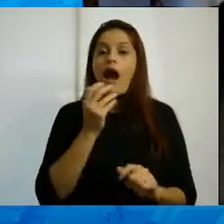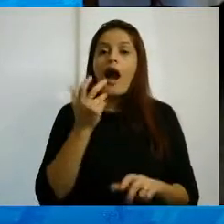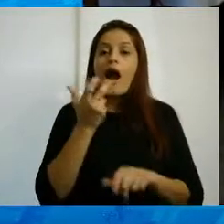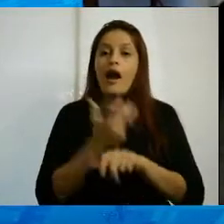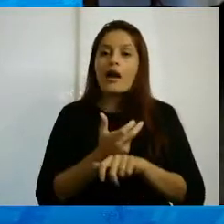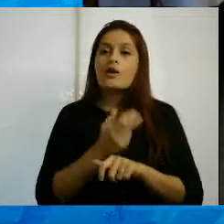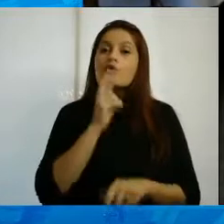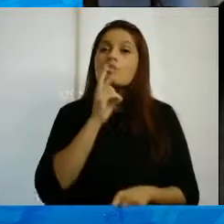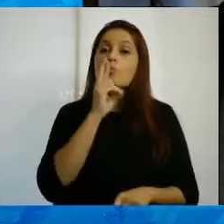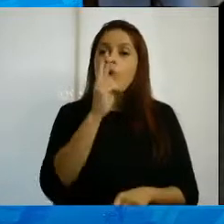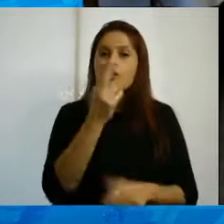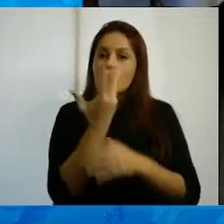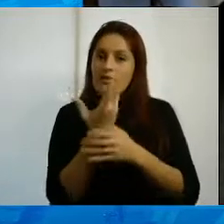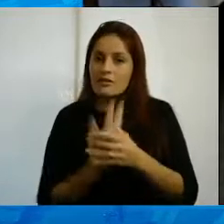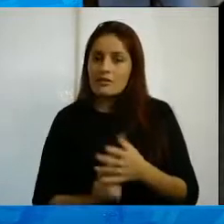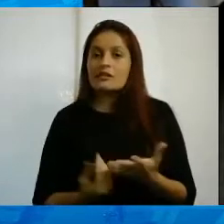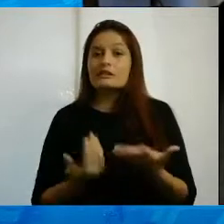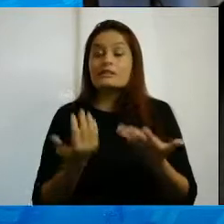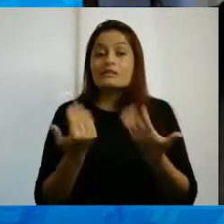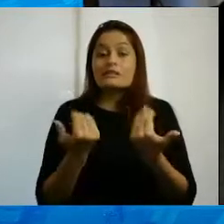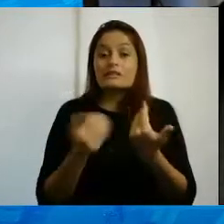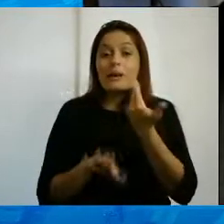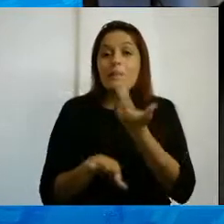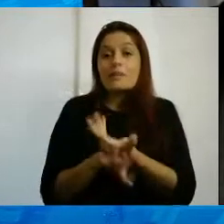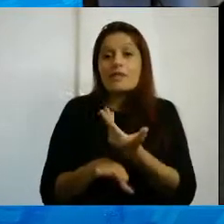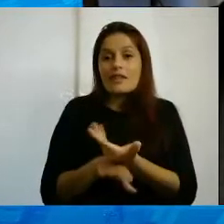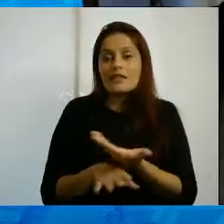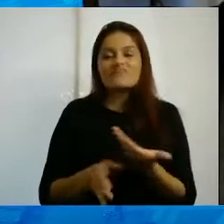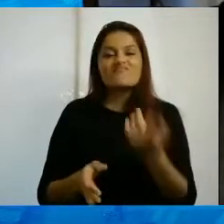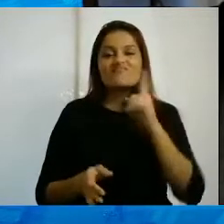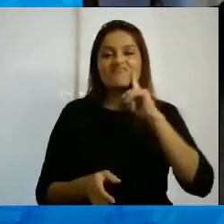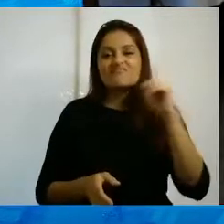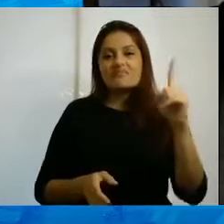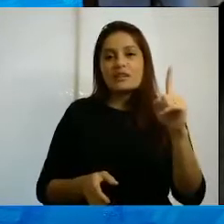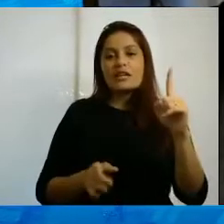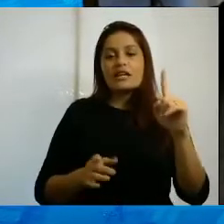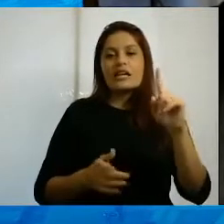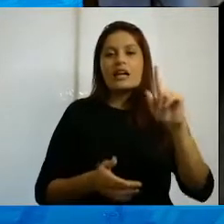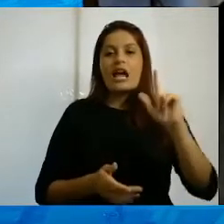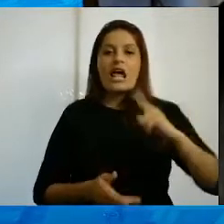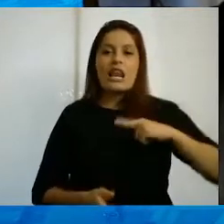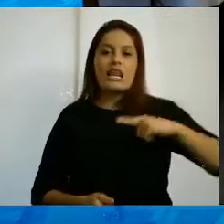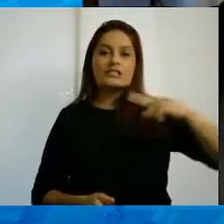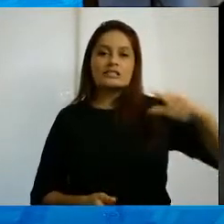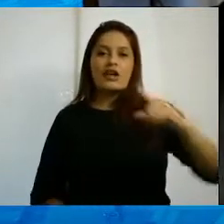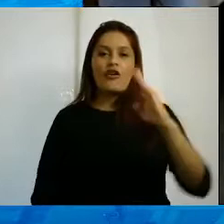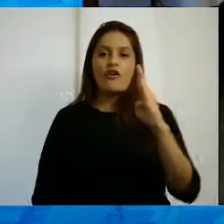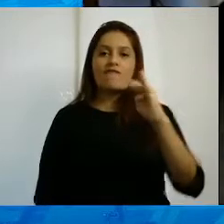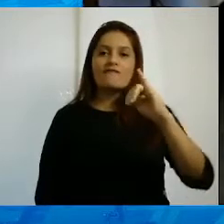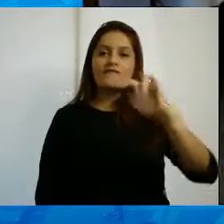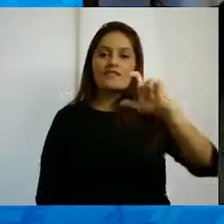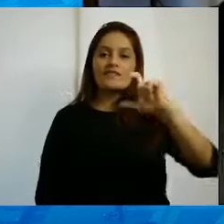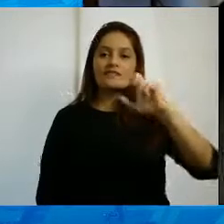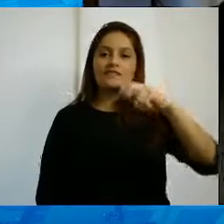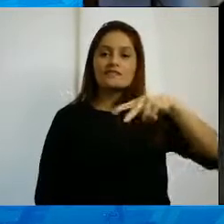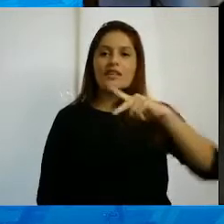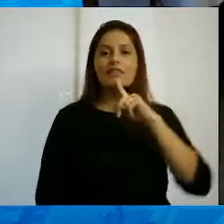respecto a esta petición que nos está pidiendo este, que es un liceo bicentenario, que es emblemático